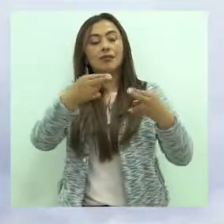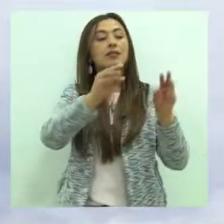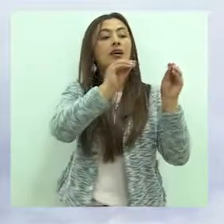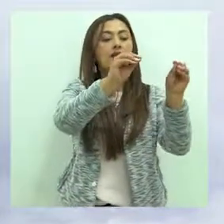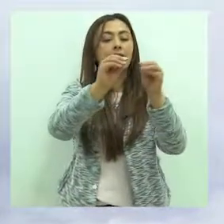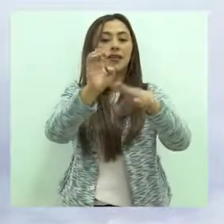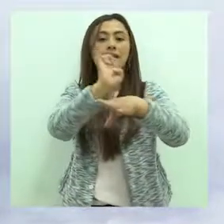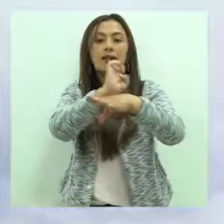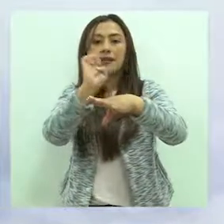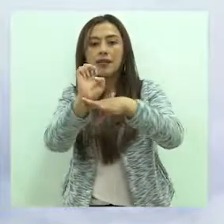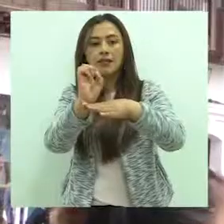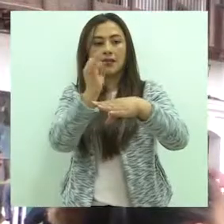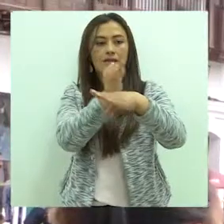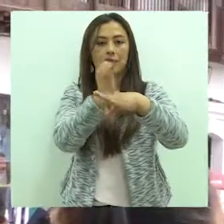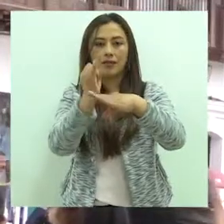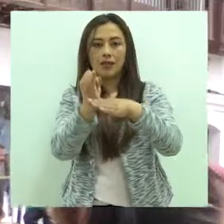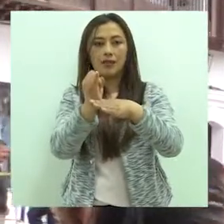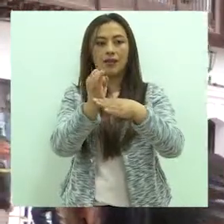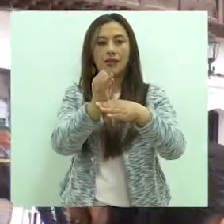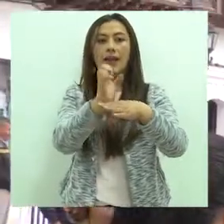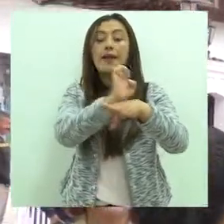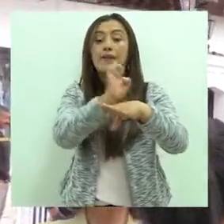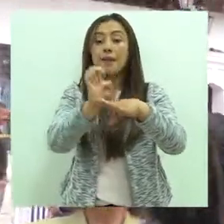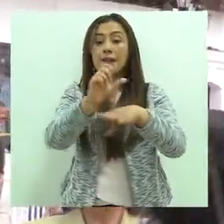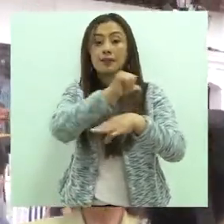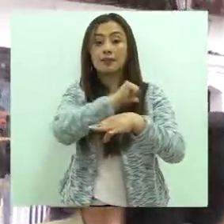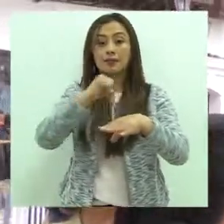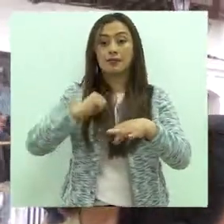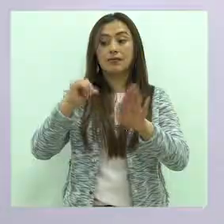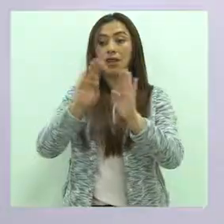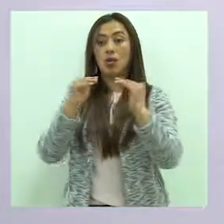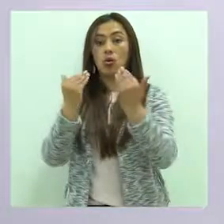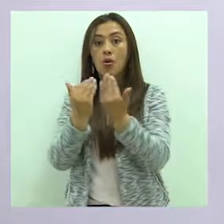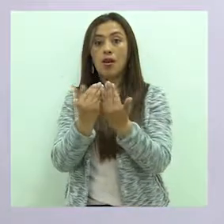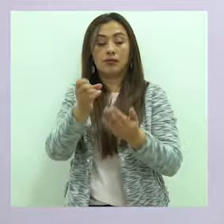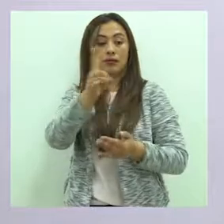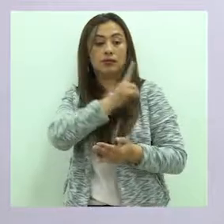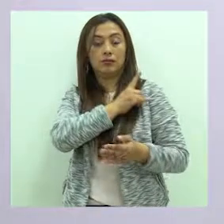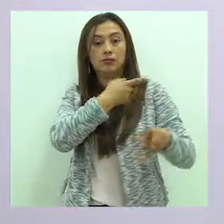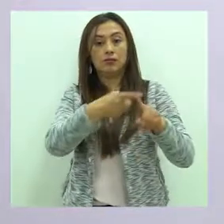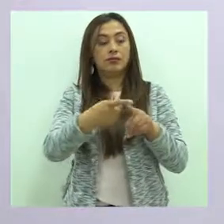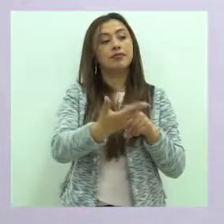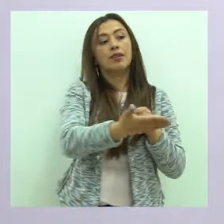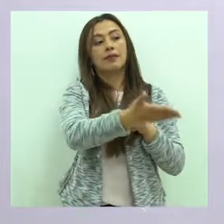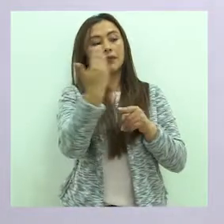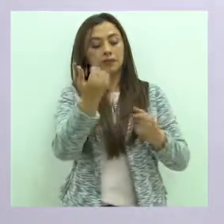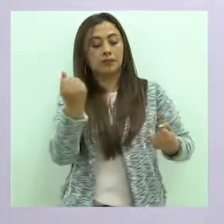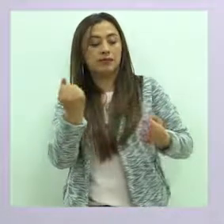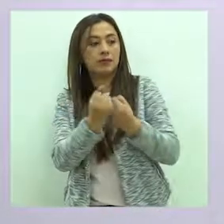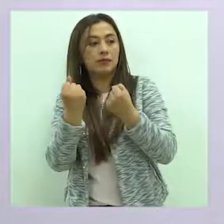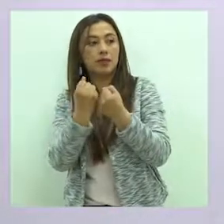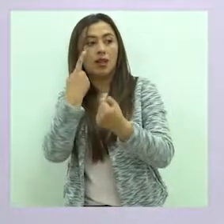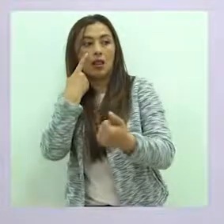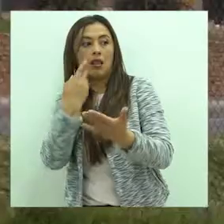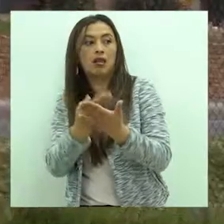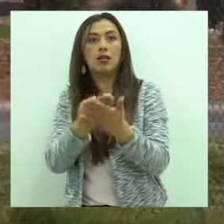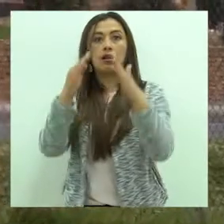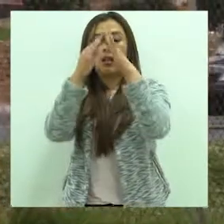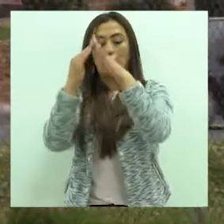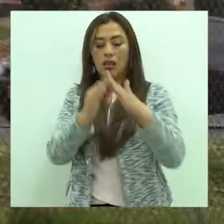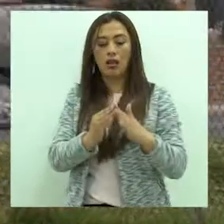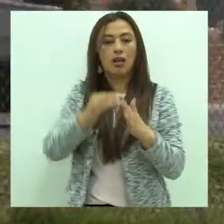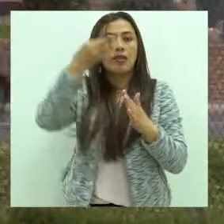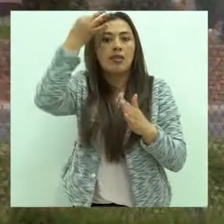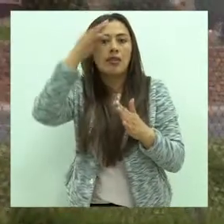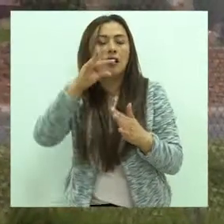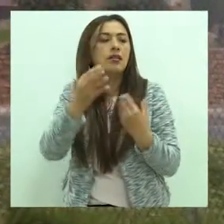entidades públicas, privadas, comunitarias, colegios, universidades, a que desde ya nos preparemos para el simulacro nacional. Este año el